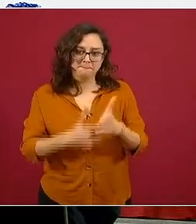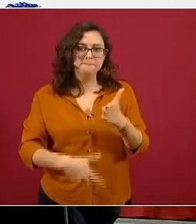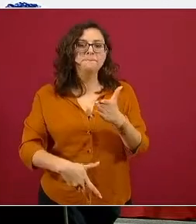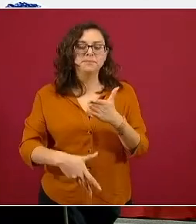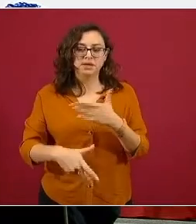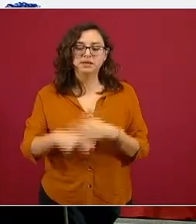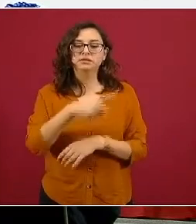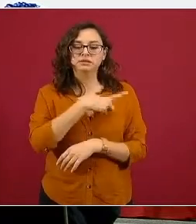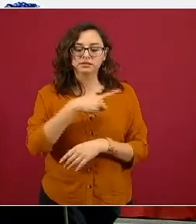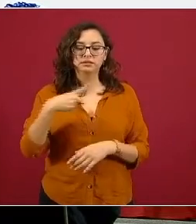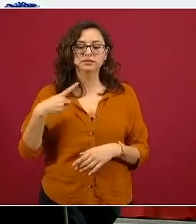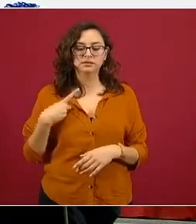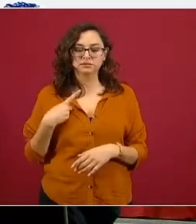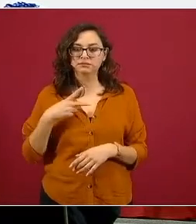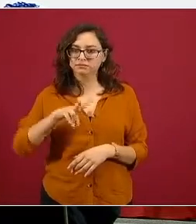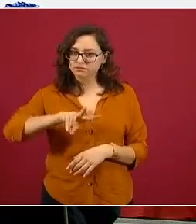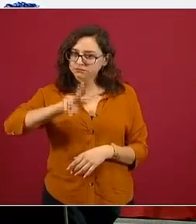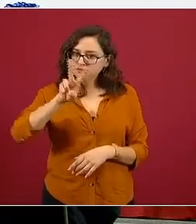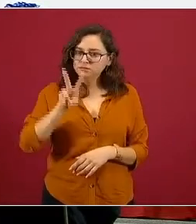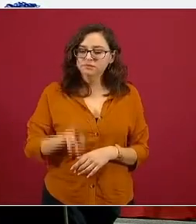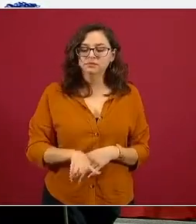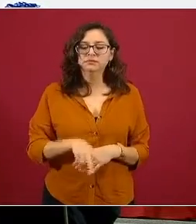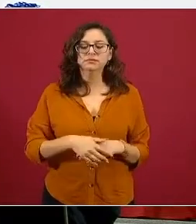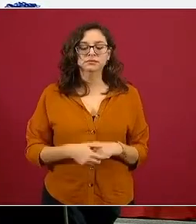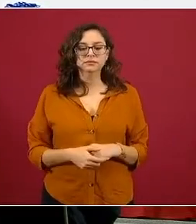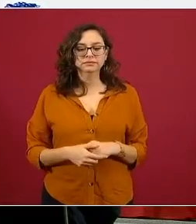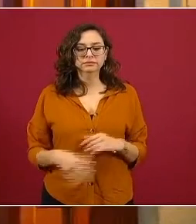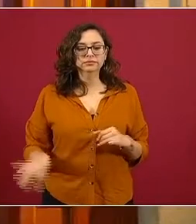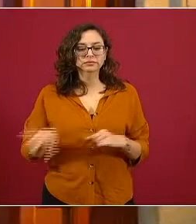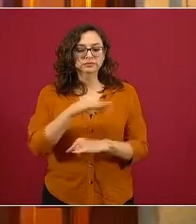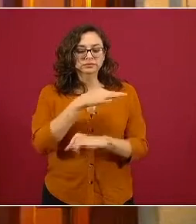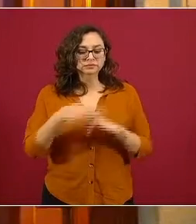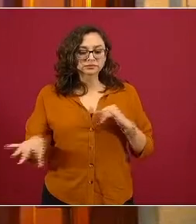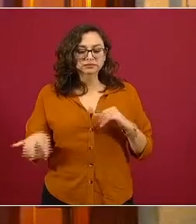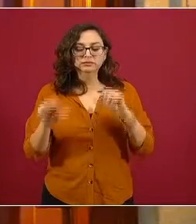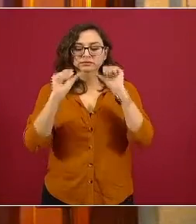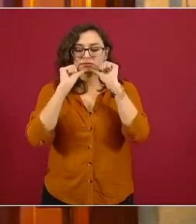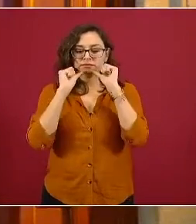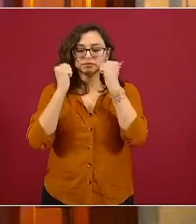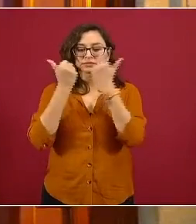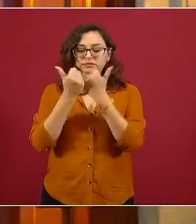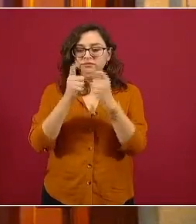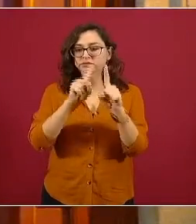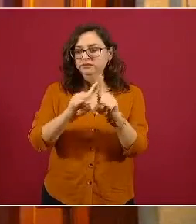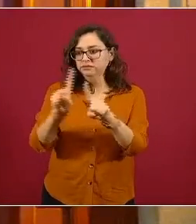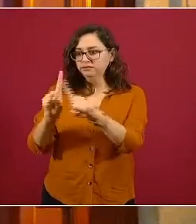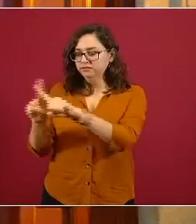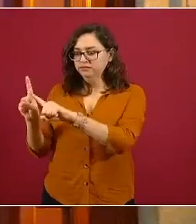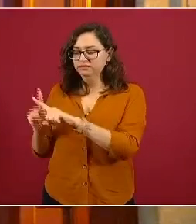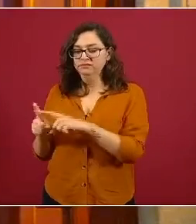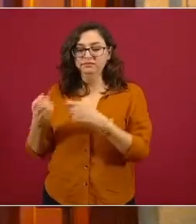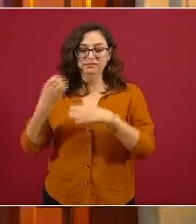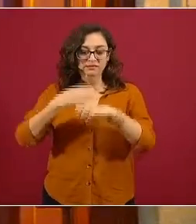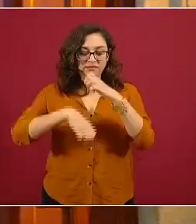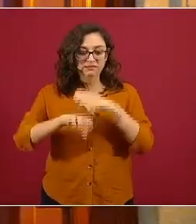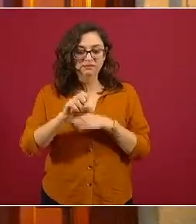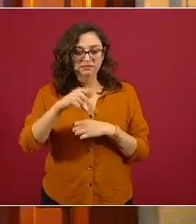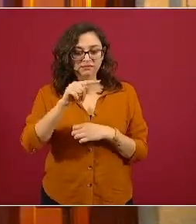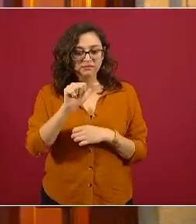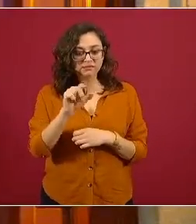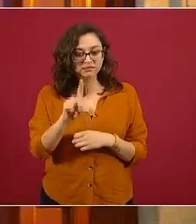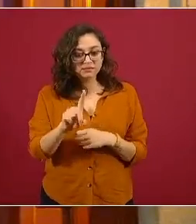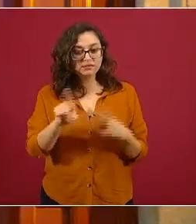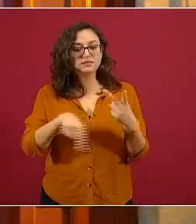que se ofertan. Finalmente, algunas asociaciones empresariales como la ANTAD,